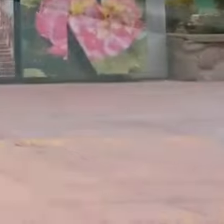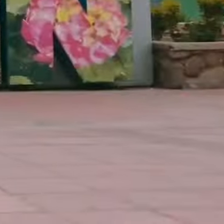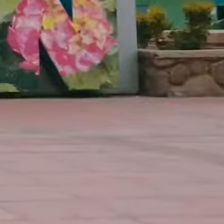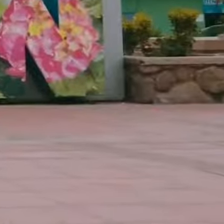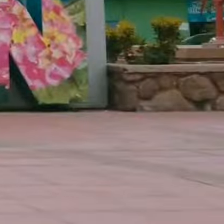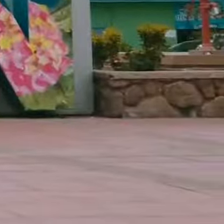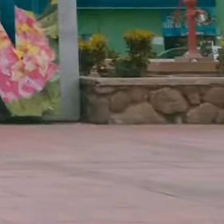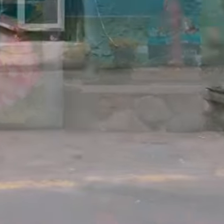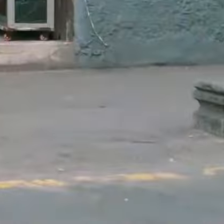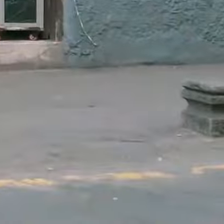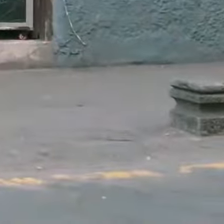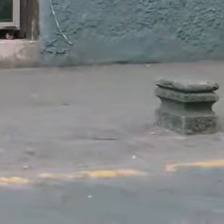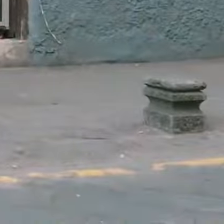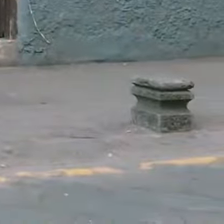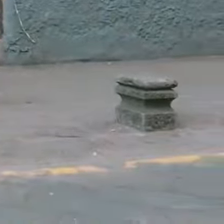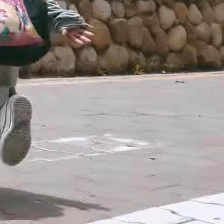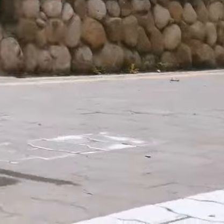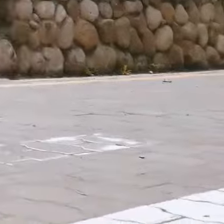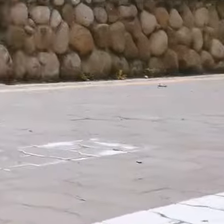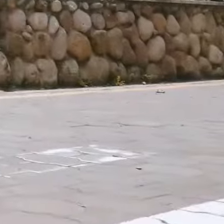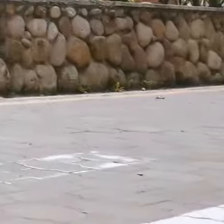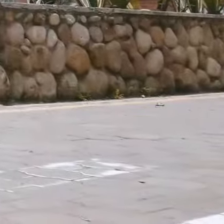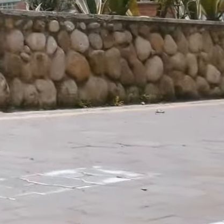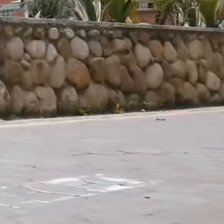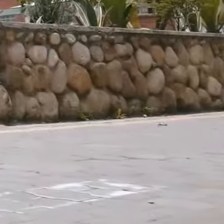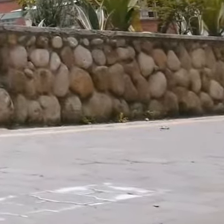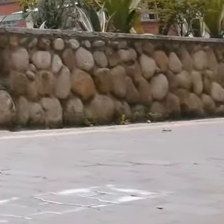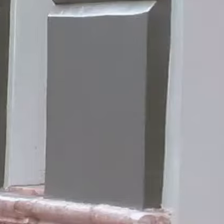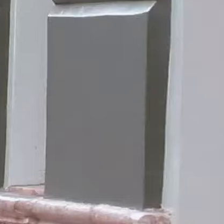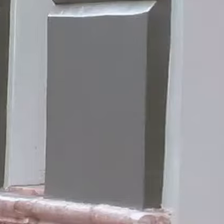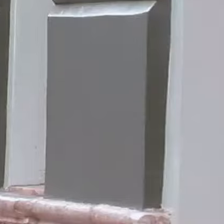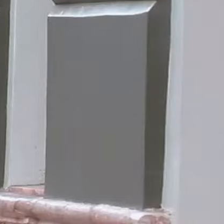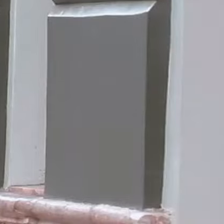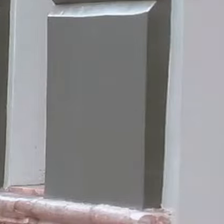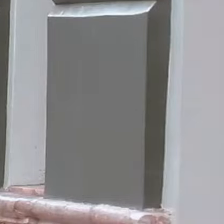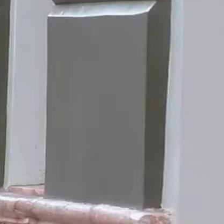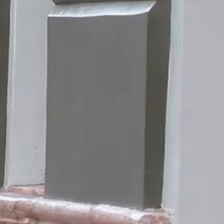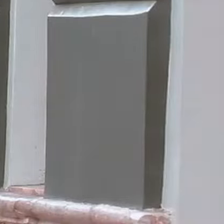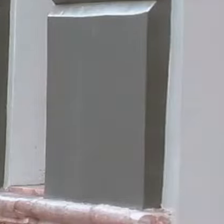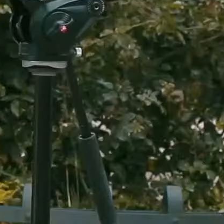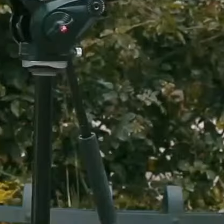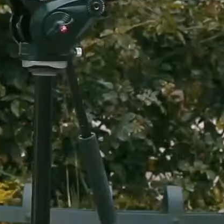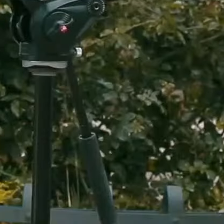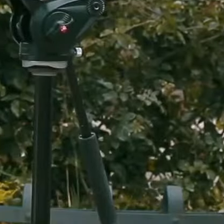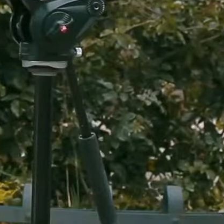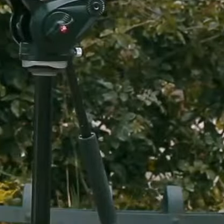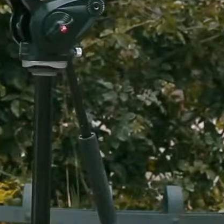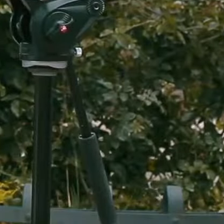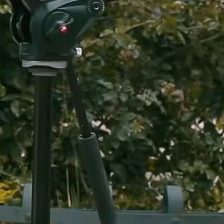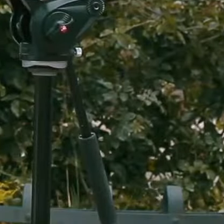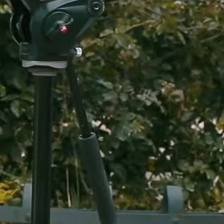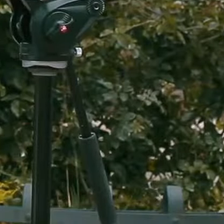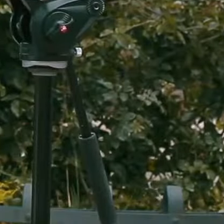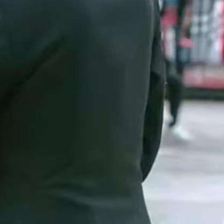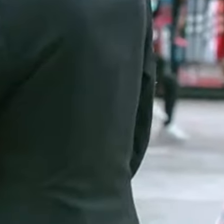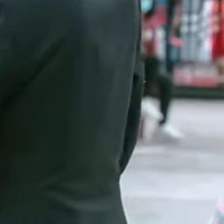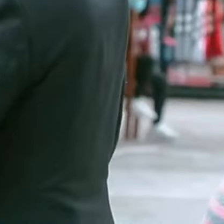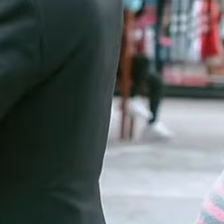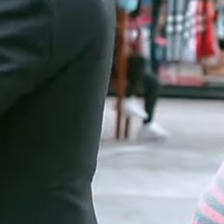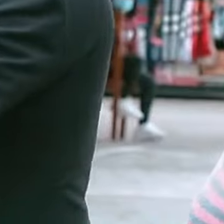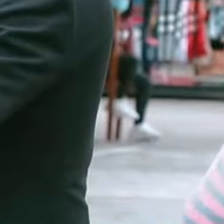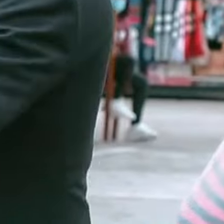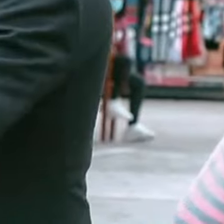parte urbana y rural visitamos tus barrios. Además, hacemos ayuda social. Pero lo más importante, canalizamos con las autoridades